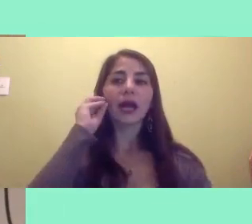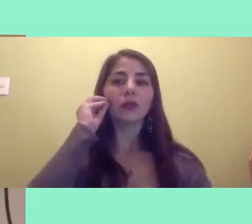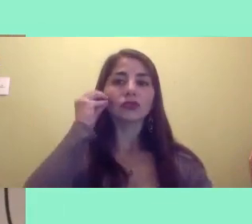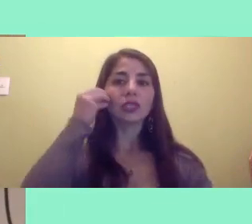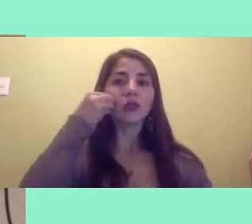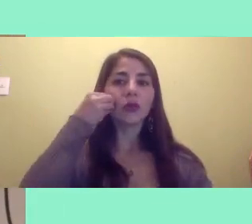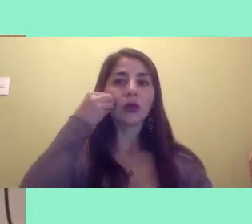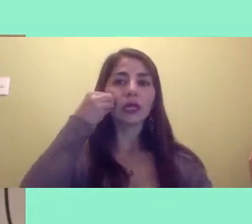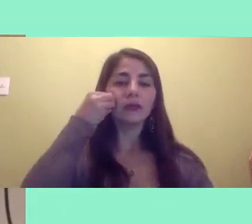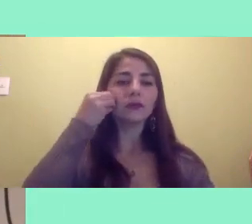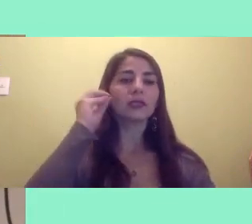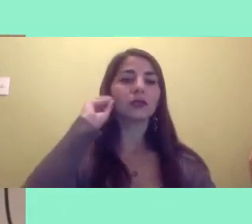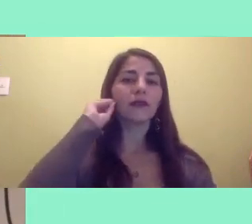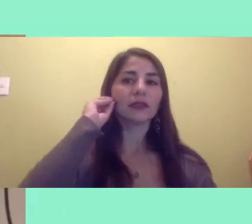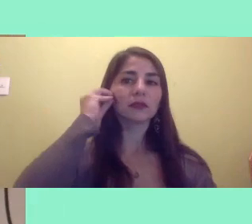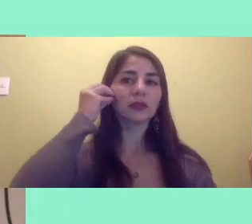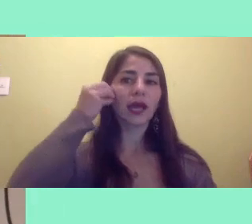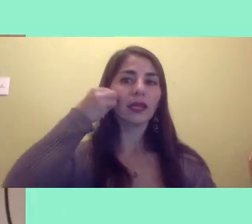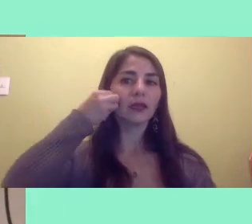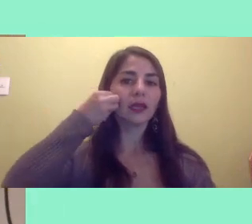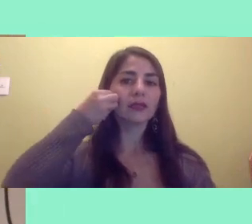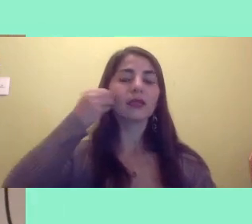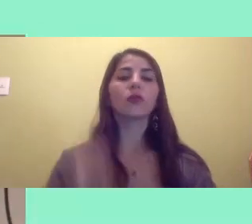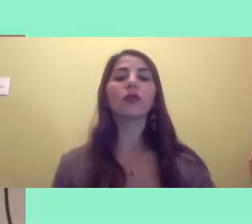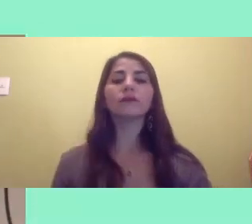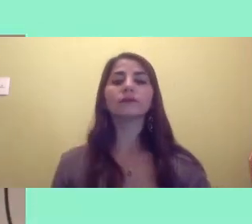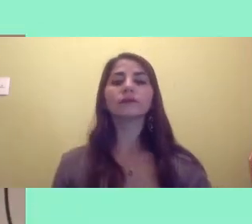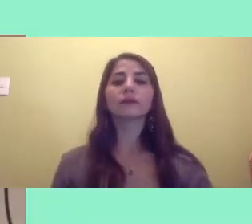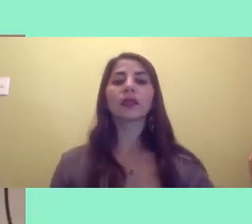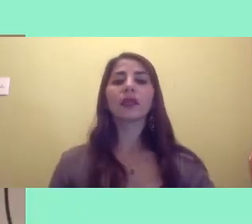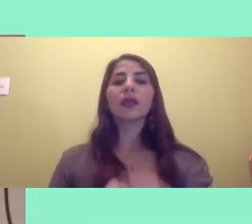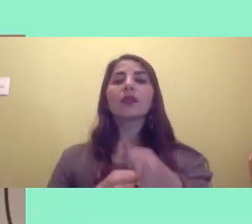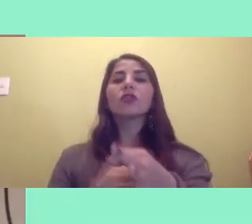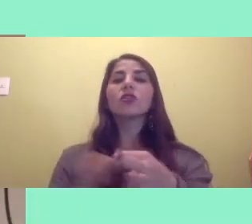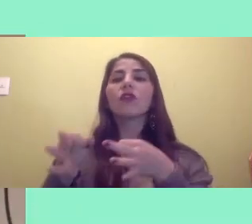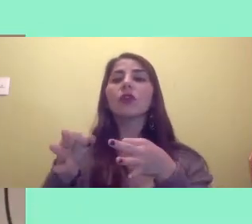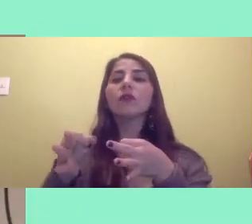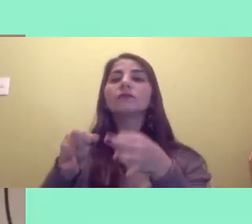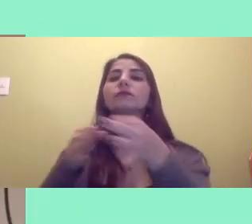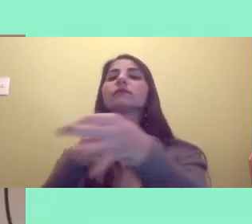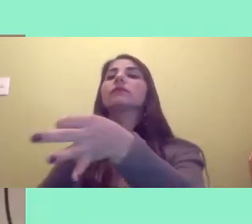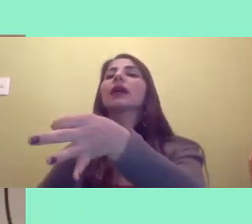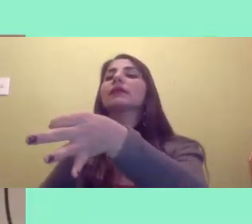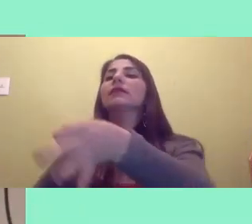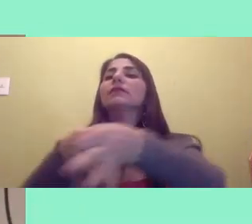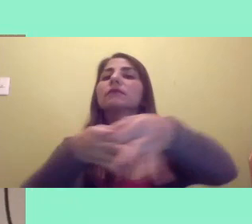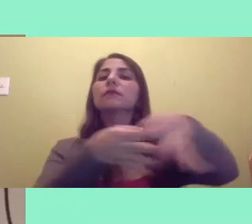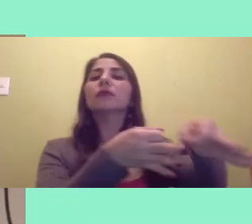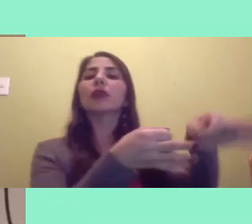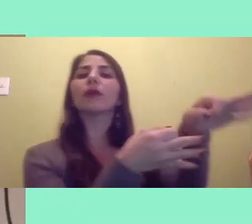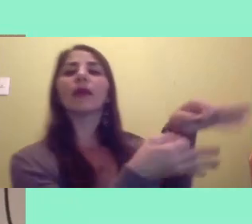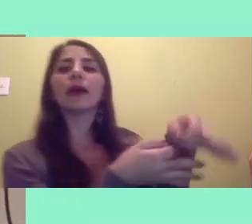abuelo, hago un círculo aquí, así una vez. Ahí, el círculo. Novio,